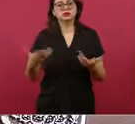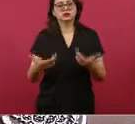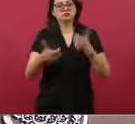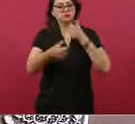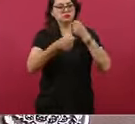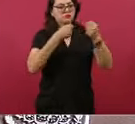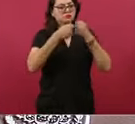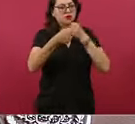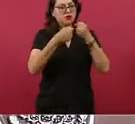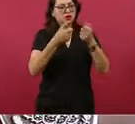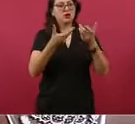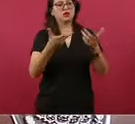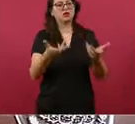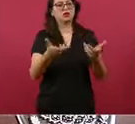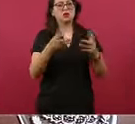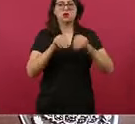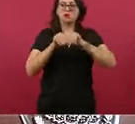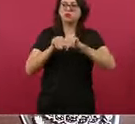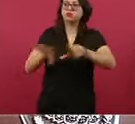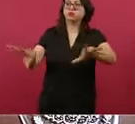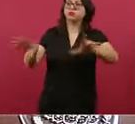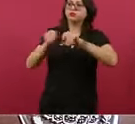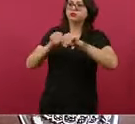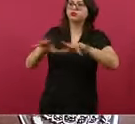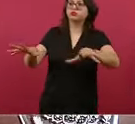sobre los migrantes.